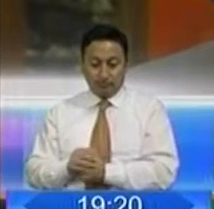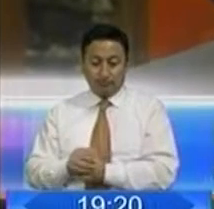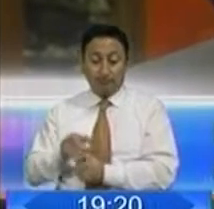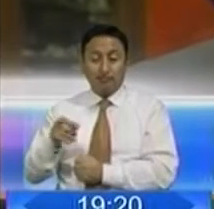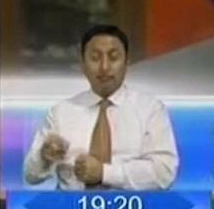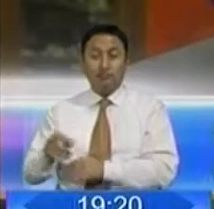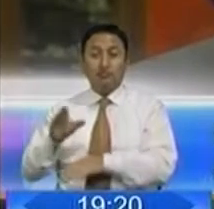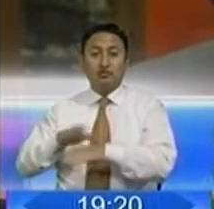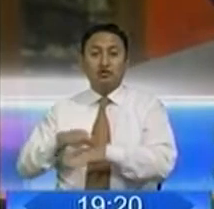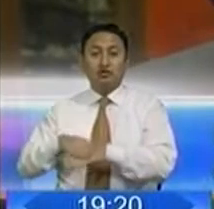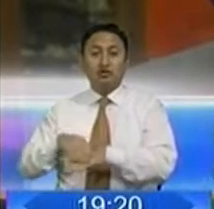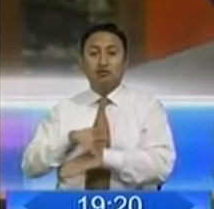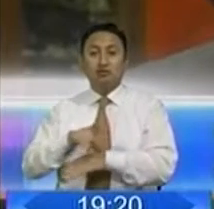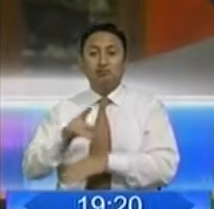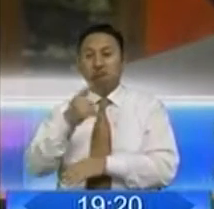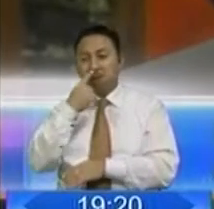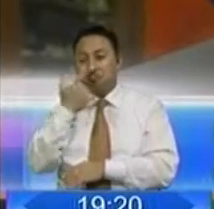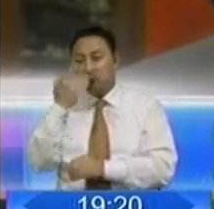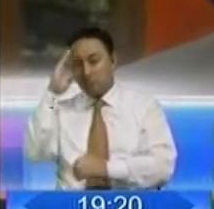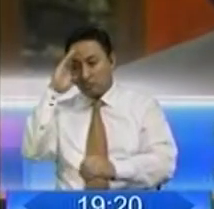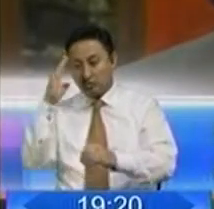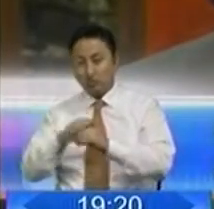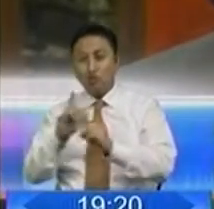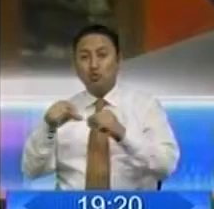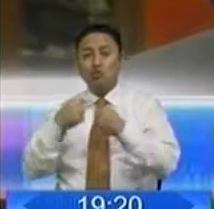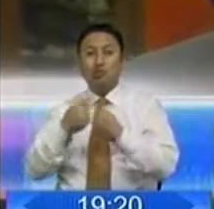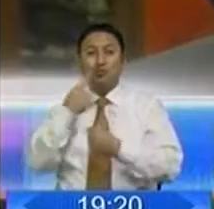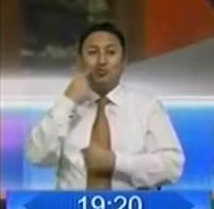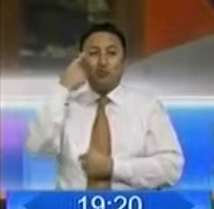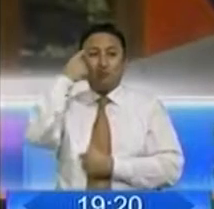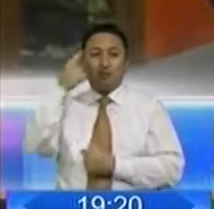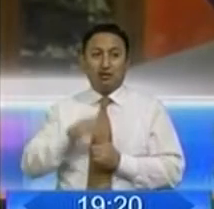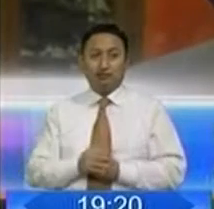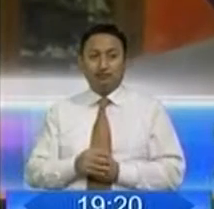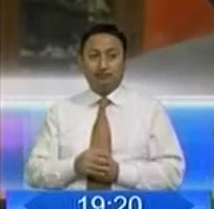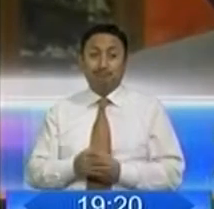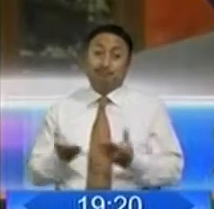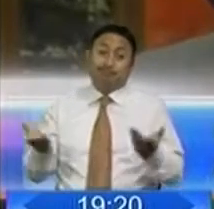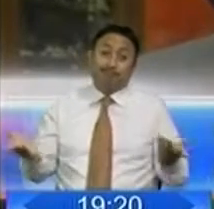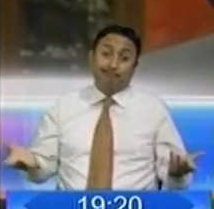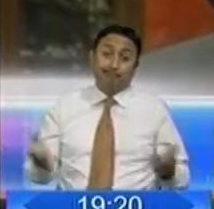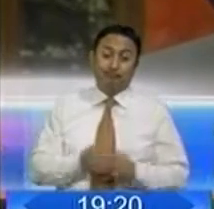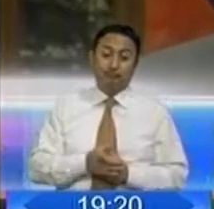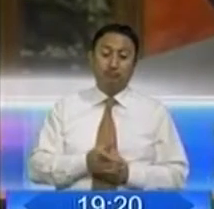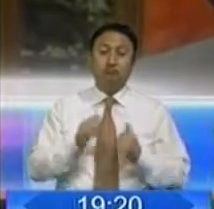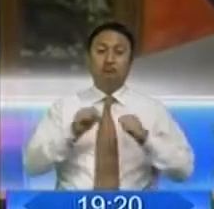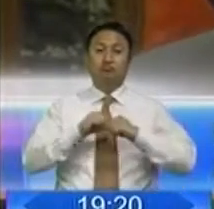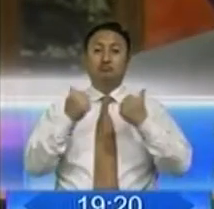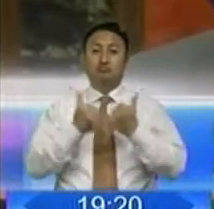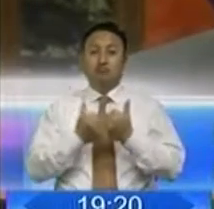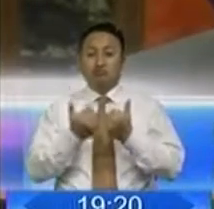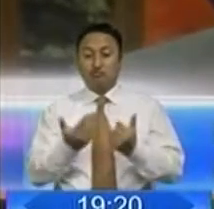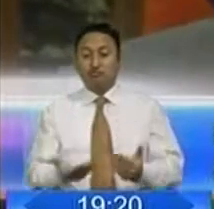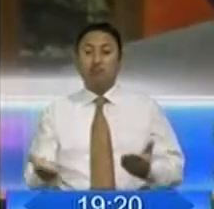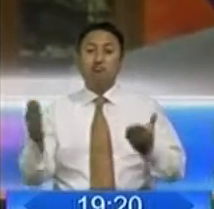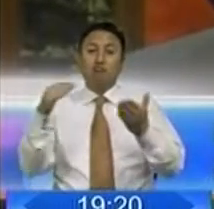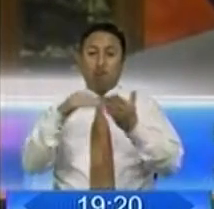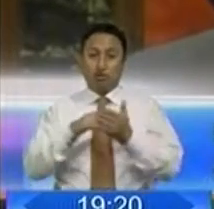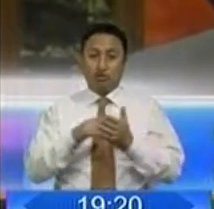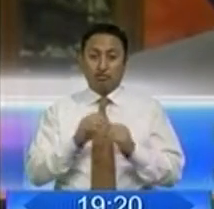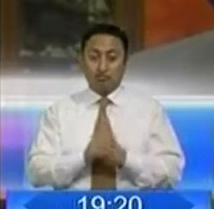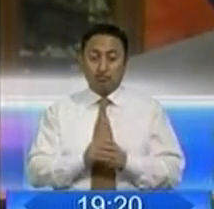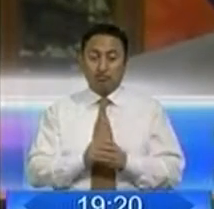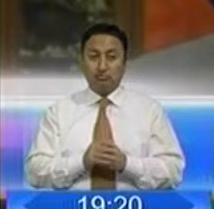a los intereses, a los objetivos del correísmo. En ese sentido, la Asamblea vuelve nuevamente